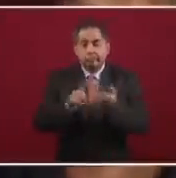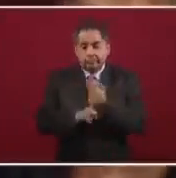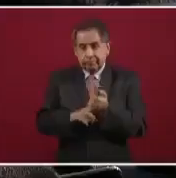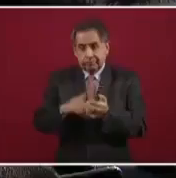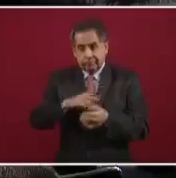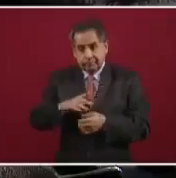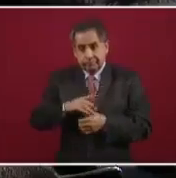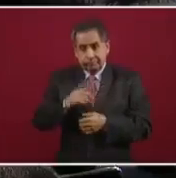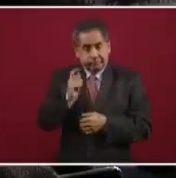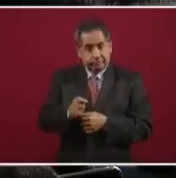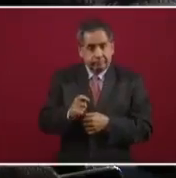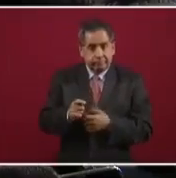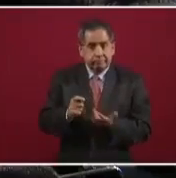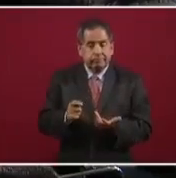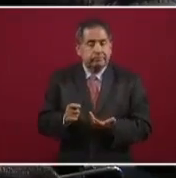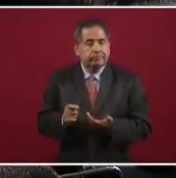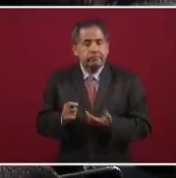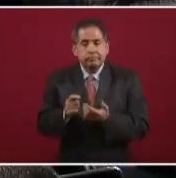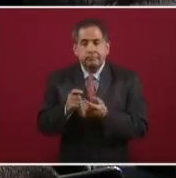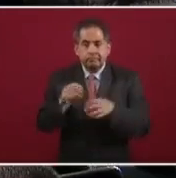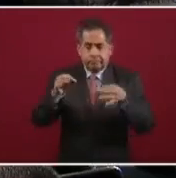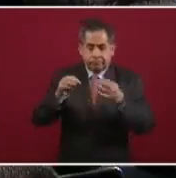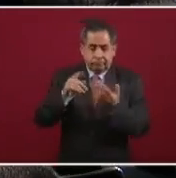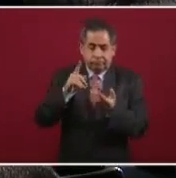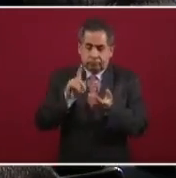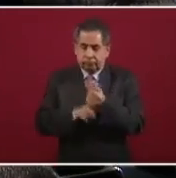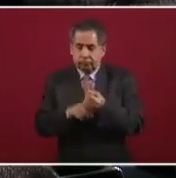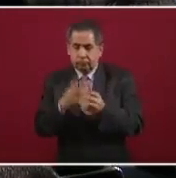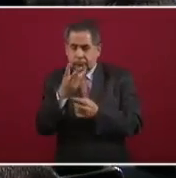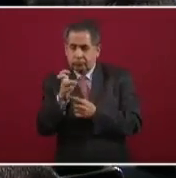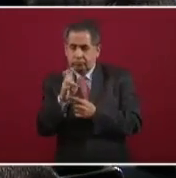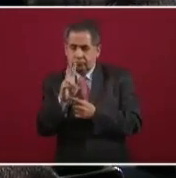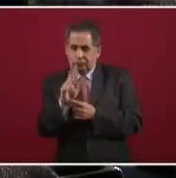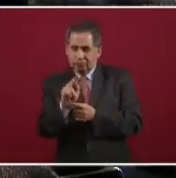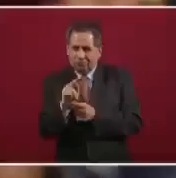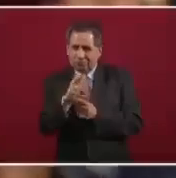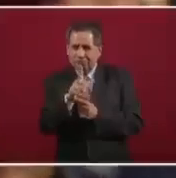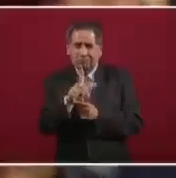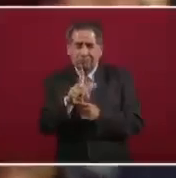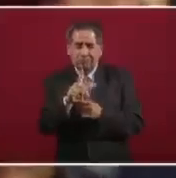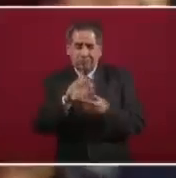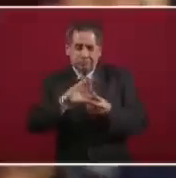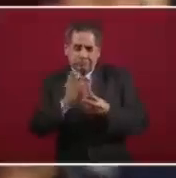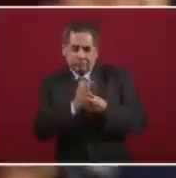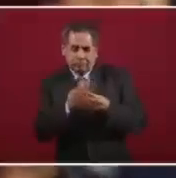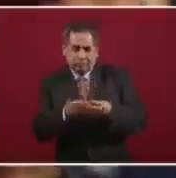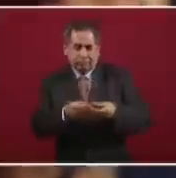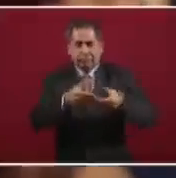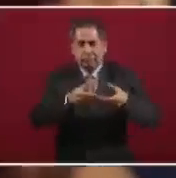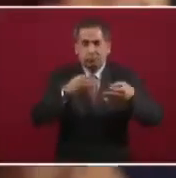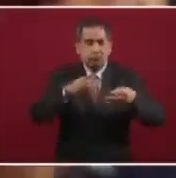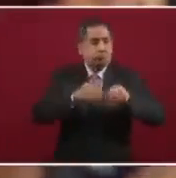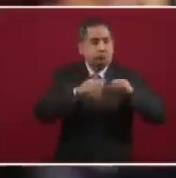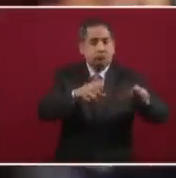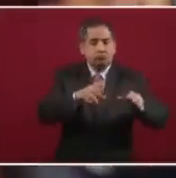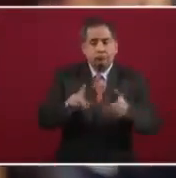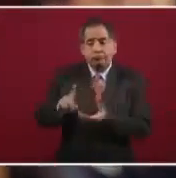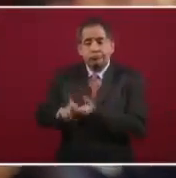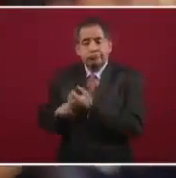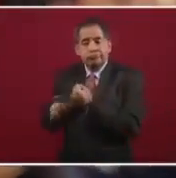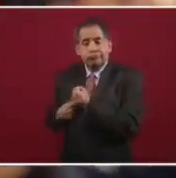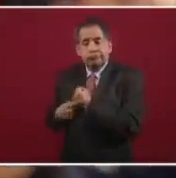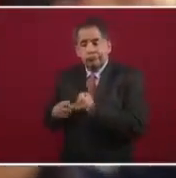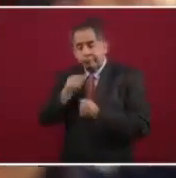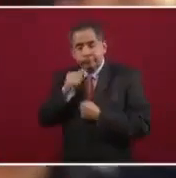actualmente hay un documento con solo 387 versiones públicas del extinto